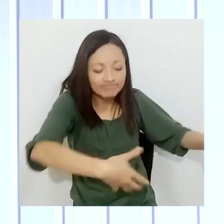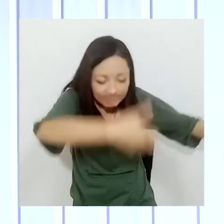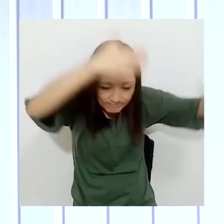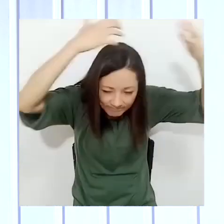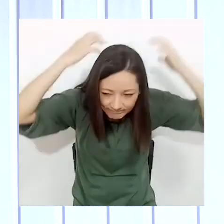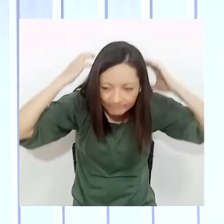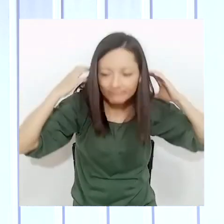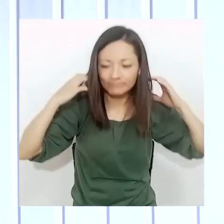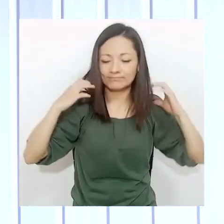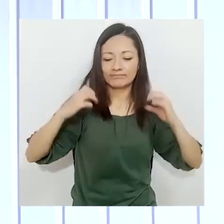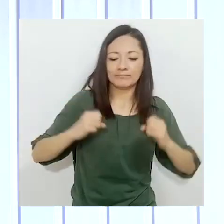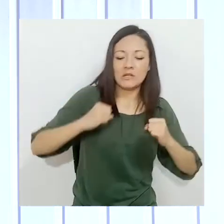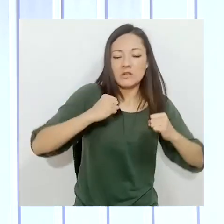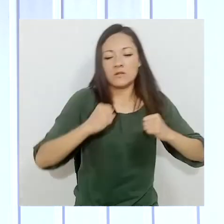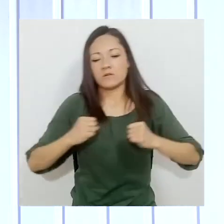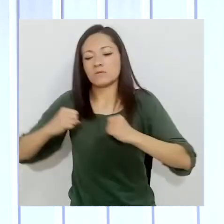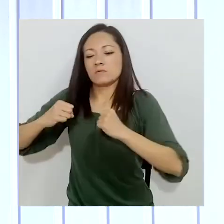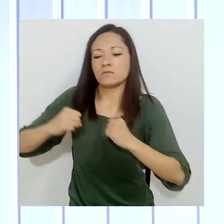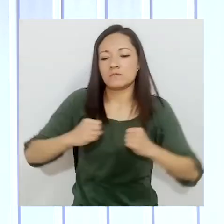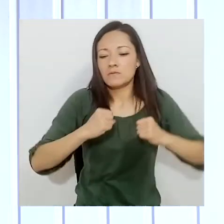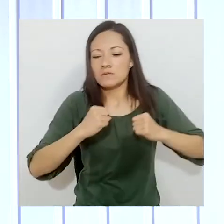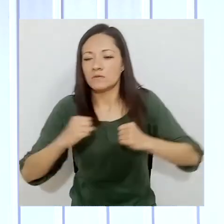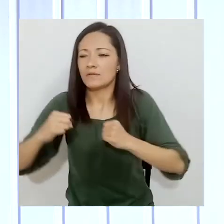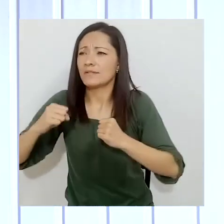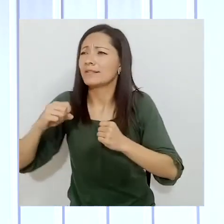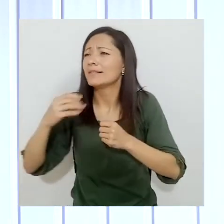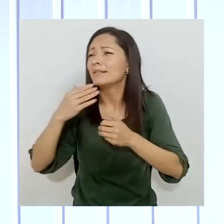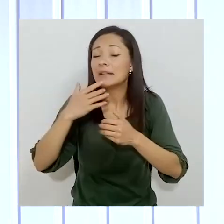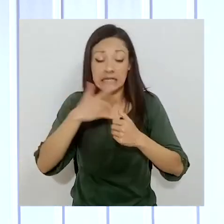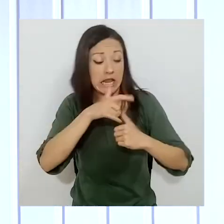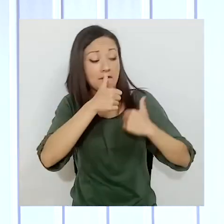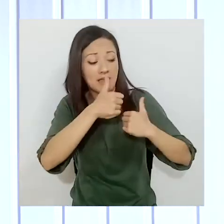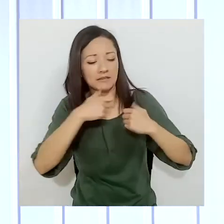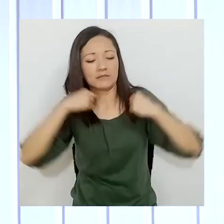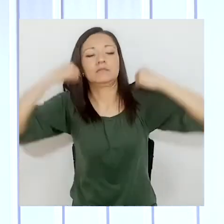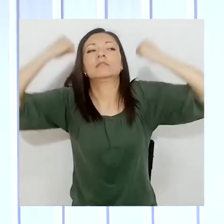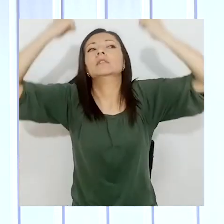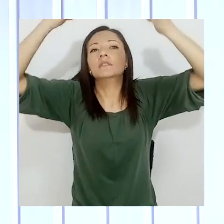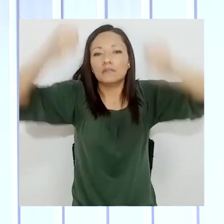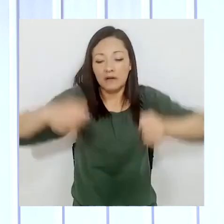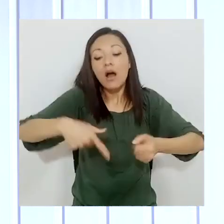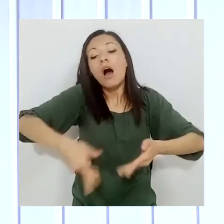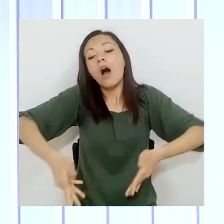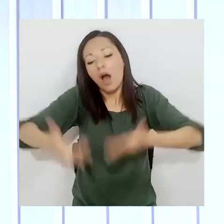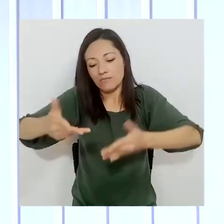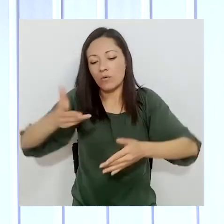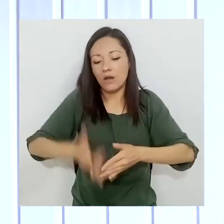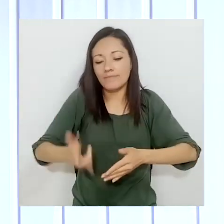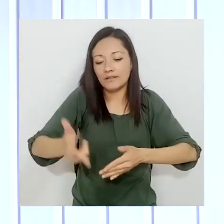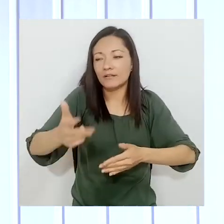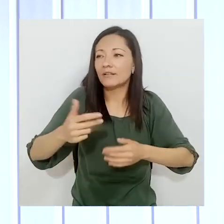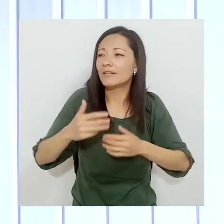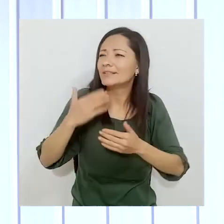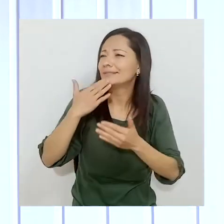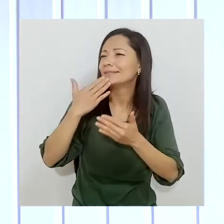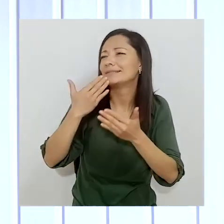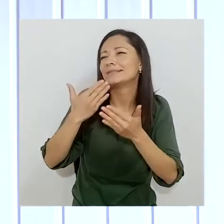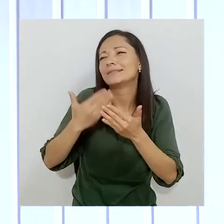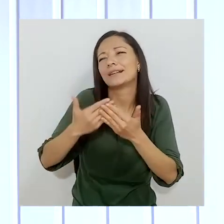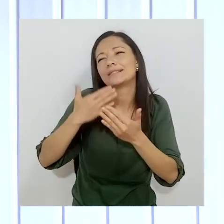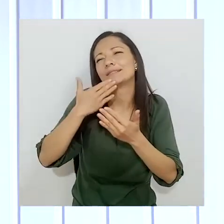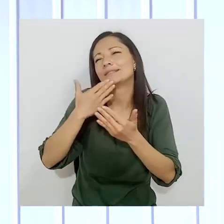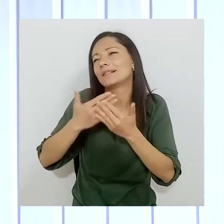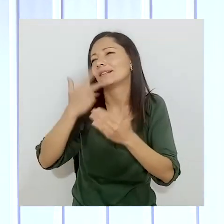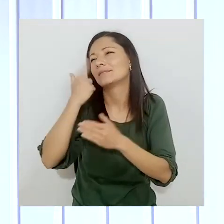nada, apenas esté ya fortalecido, tiene que caminar, viejo, porque eso es parte del camino. Padre, gracias. No tenemos sino